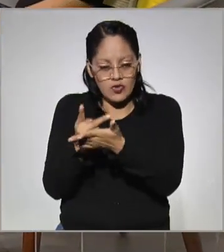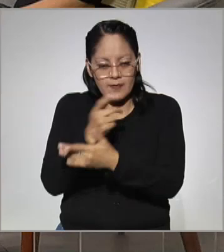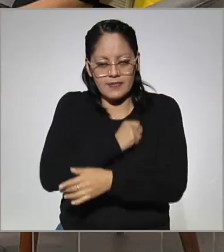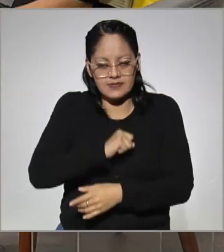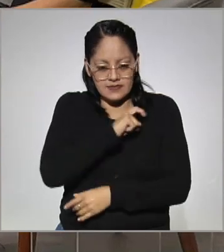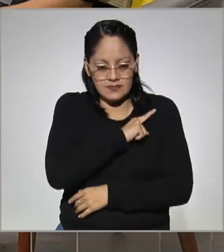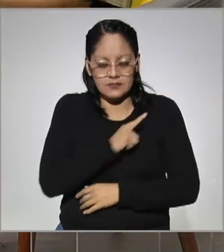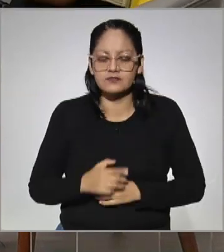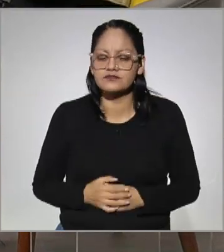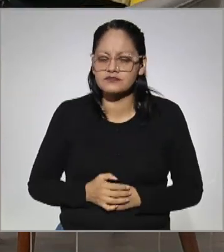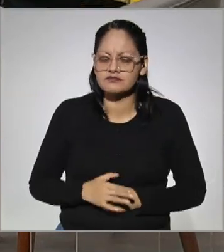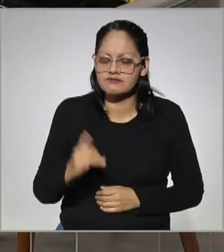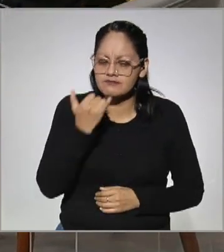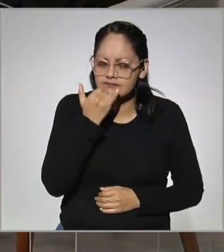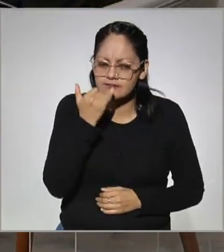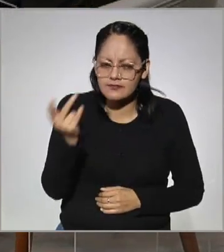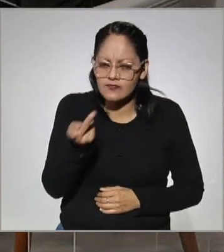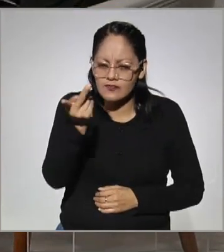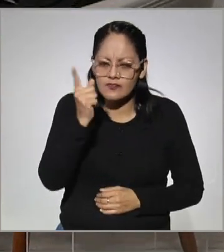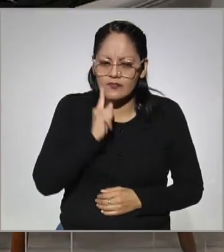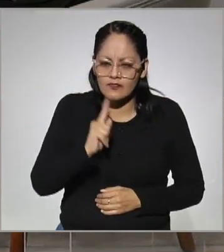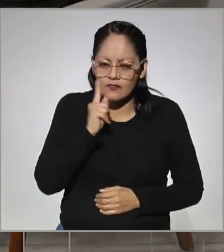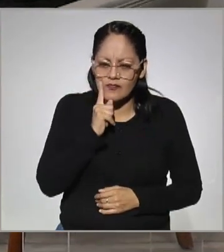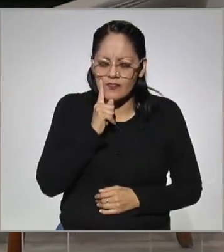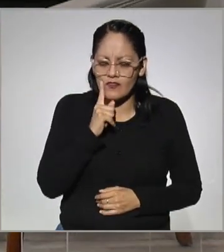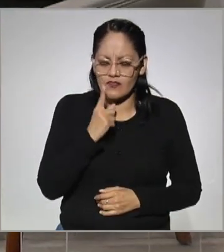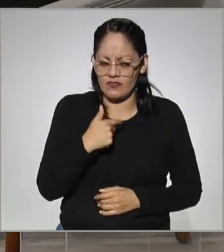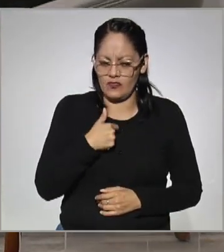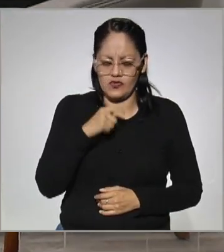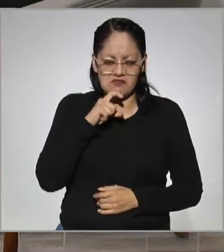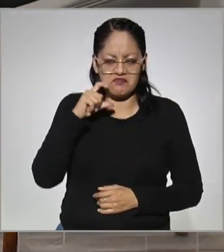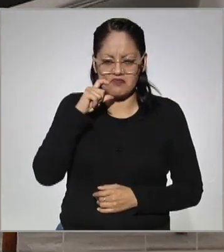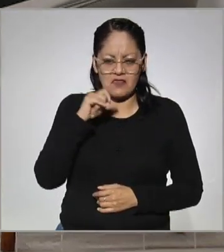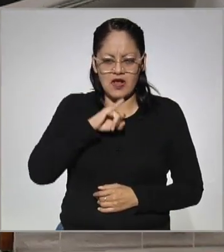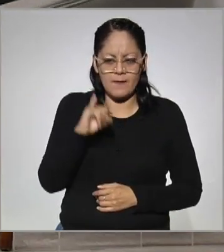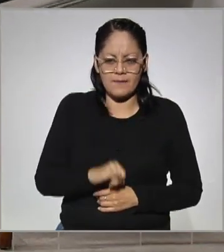sea, Preguntan las mujeres que nunca han tenido vida sexual.